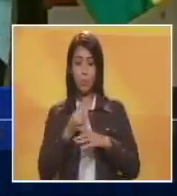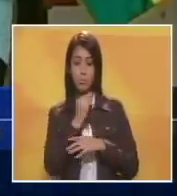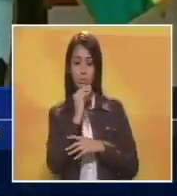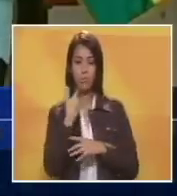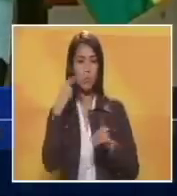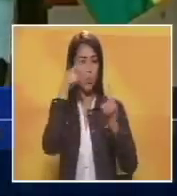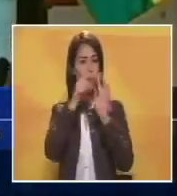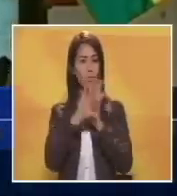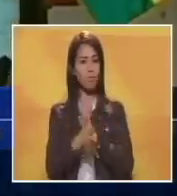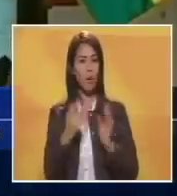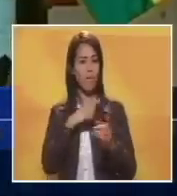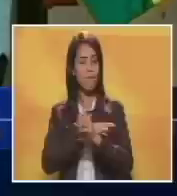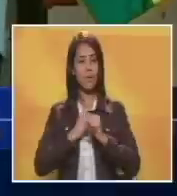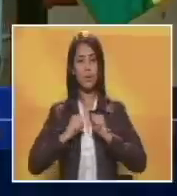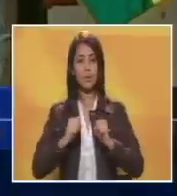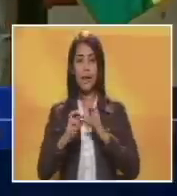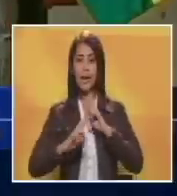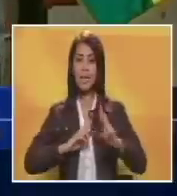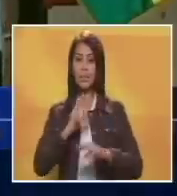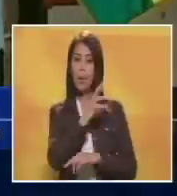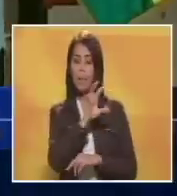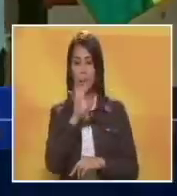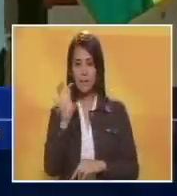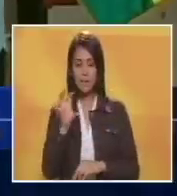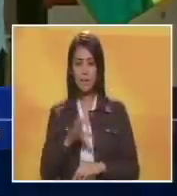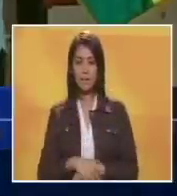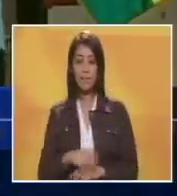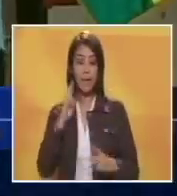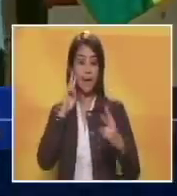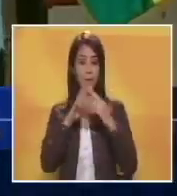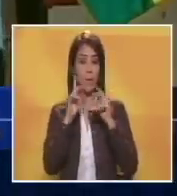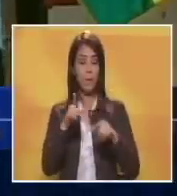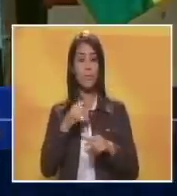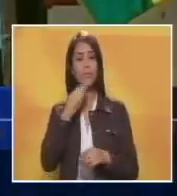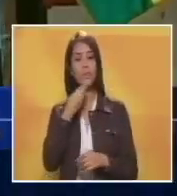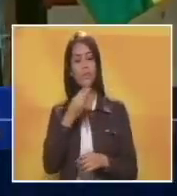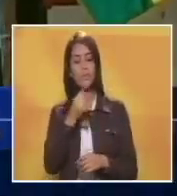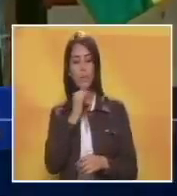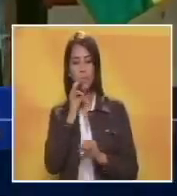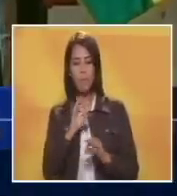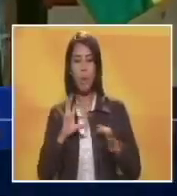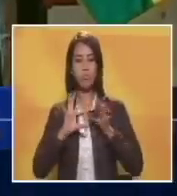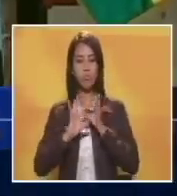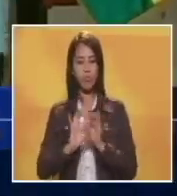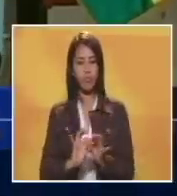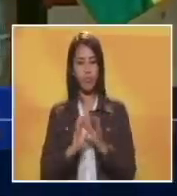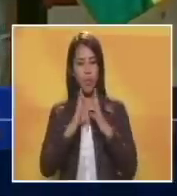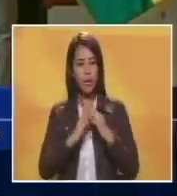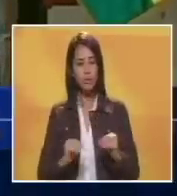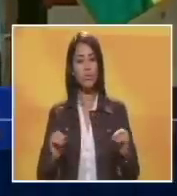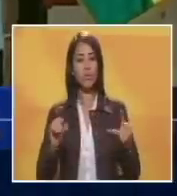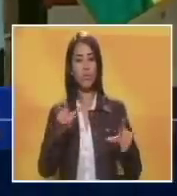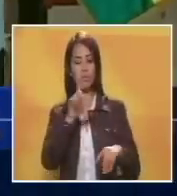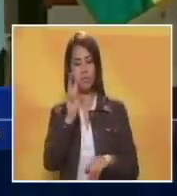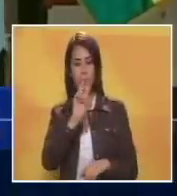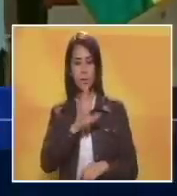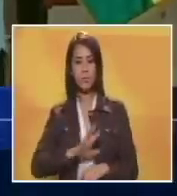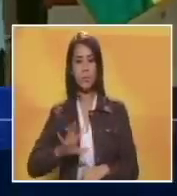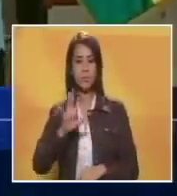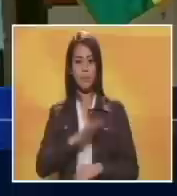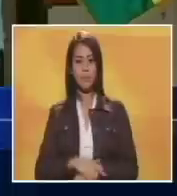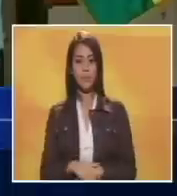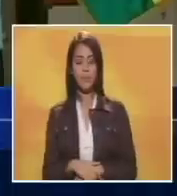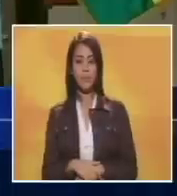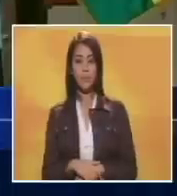con el objetivo de fortalecer las relaciones bilaterales. En el encuentro reiteró su llamado a la unión en toda la región. La Cumbre de las Américas debería